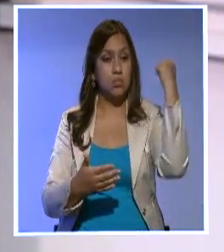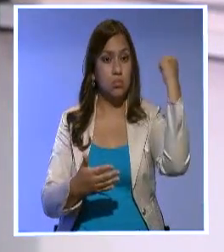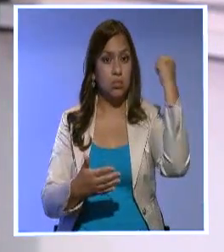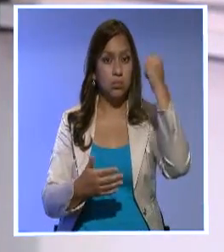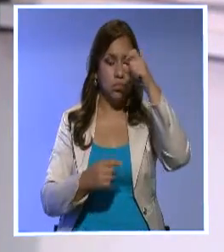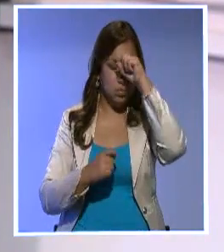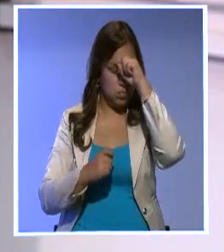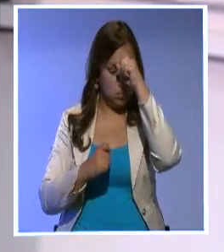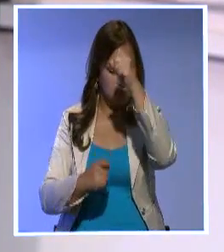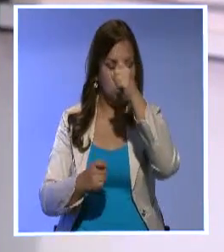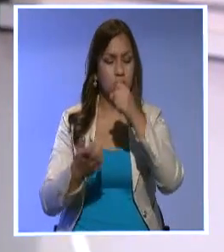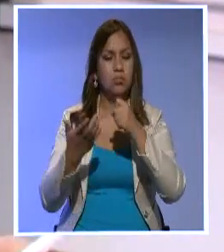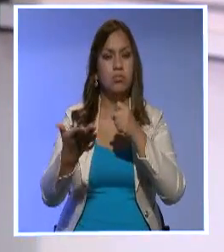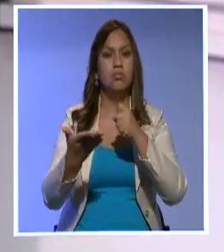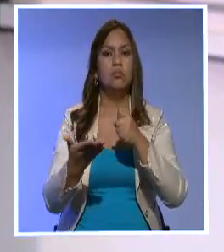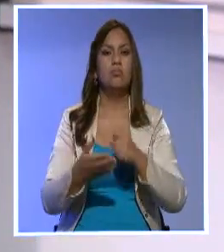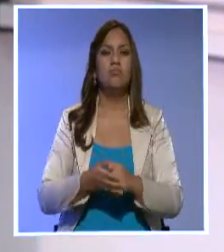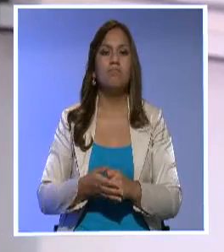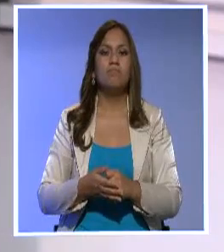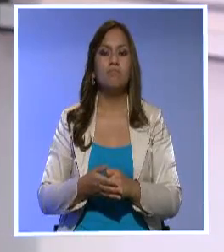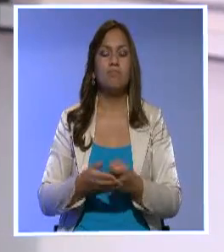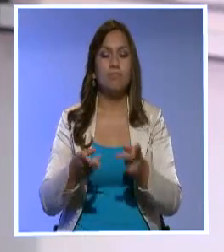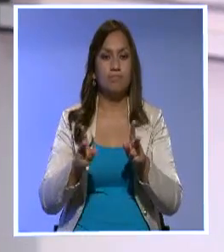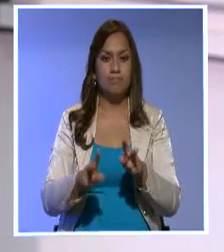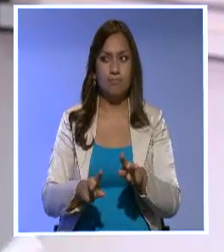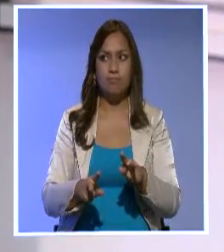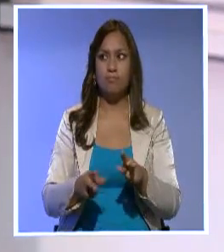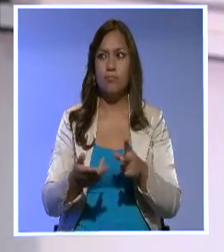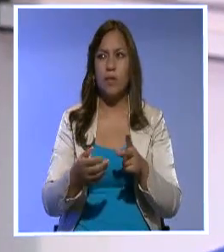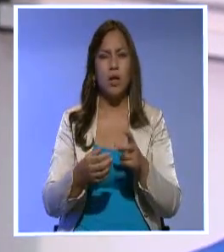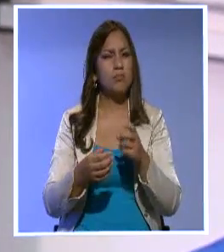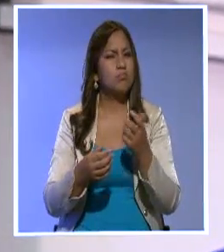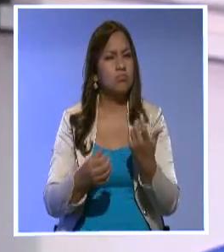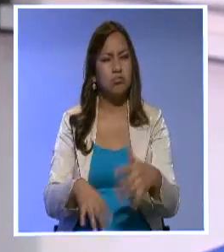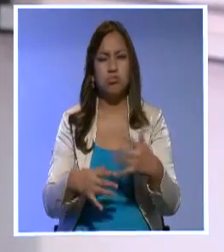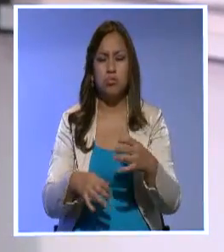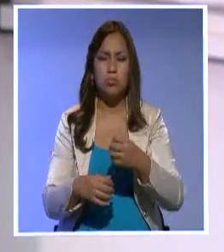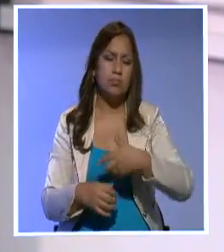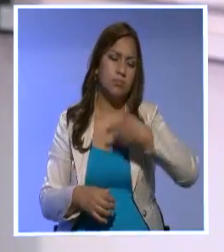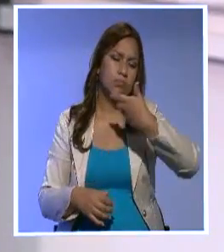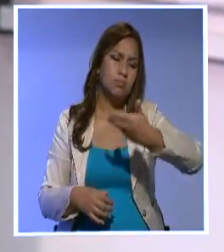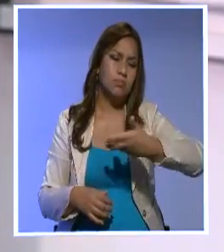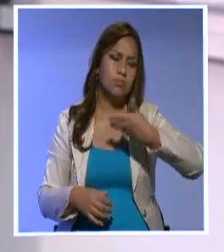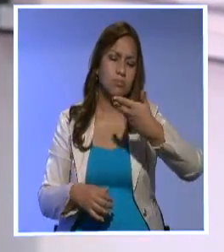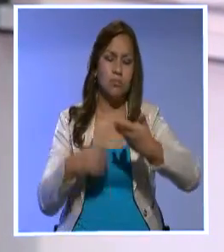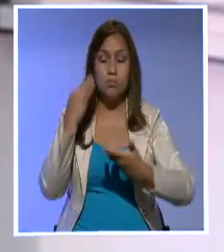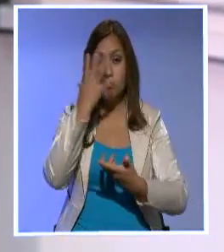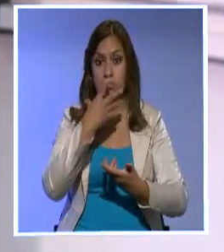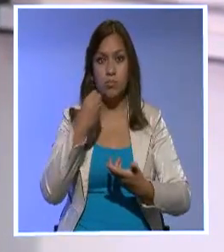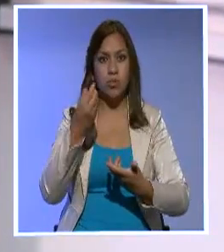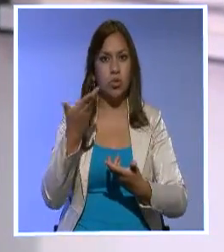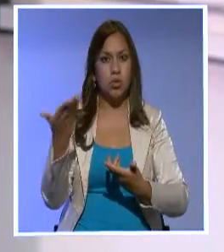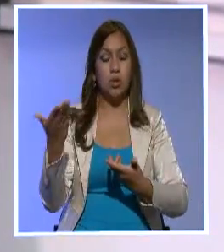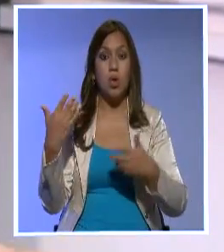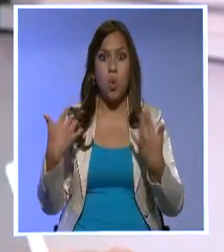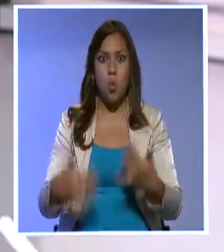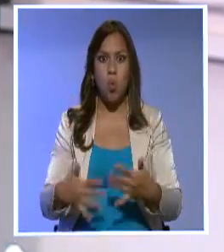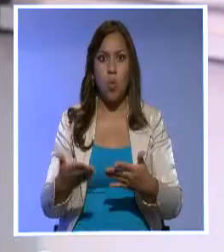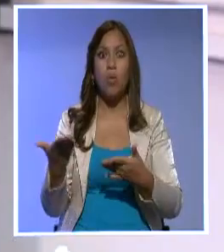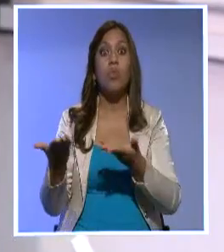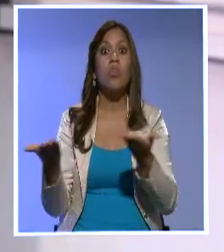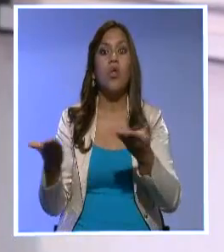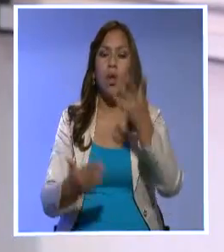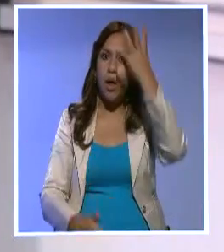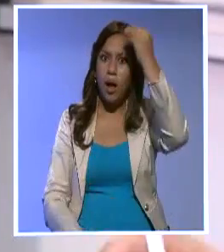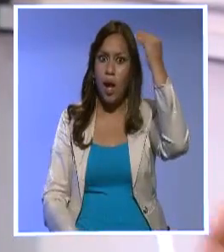dignidad estuvieron mensajes formidables realmente como de cifras de grecia que realmente fue un